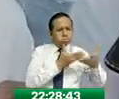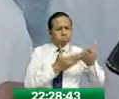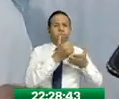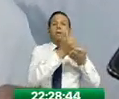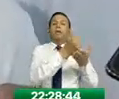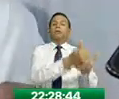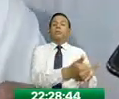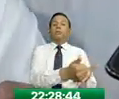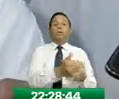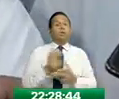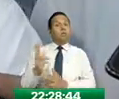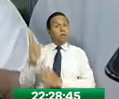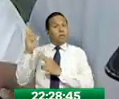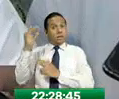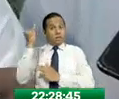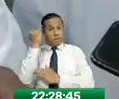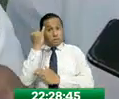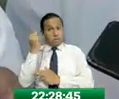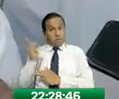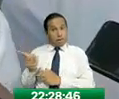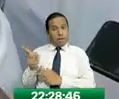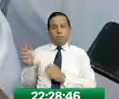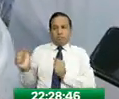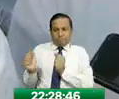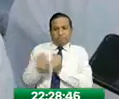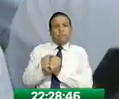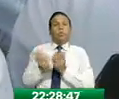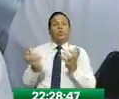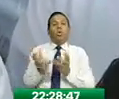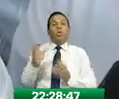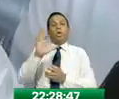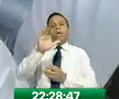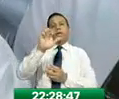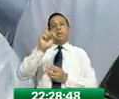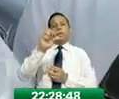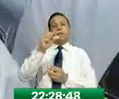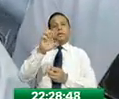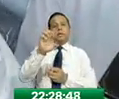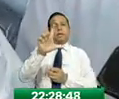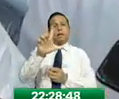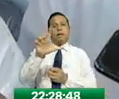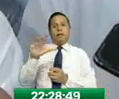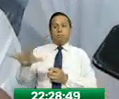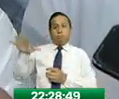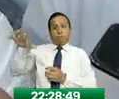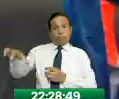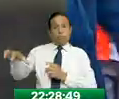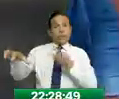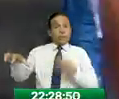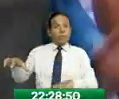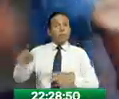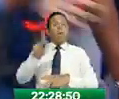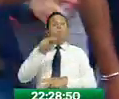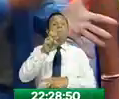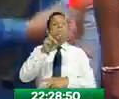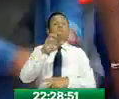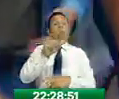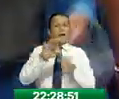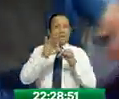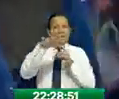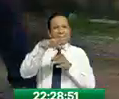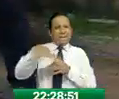con el ejército hemos instalado otra carpa en Tenguel y la misma carpa ya la tiene Puna. Que trabaja